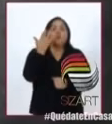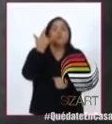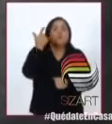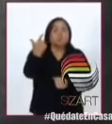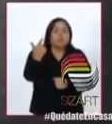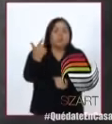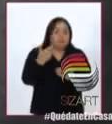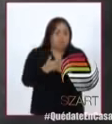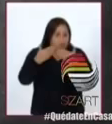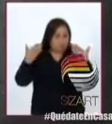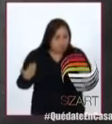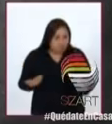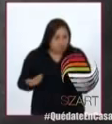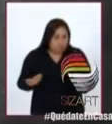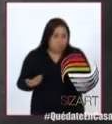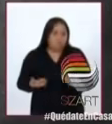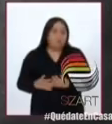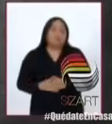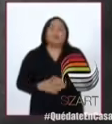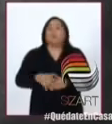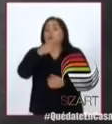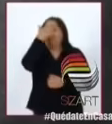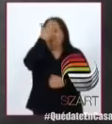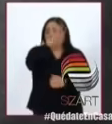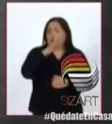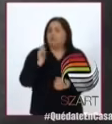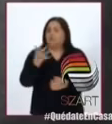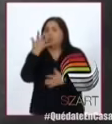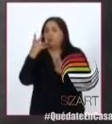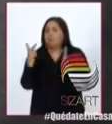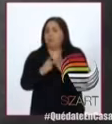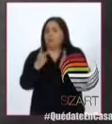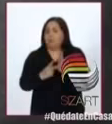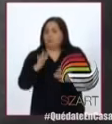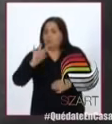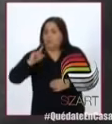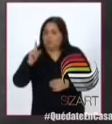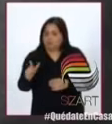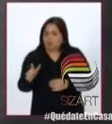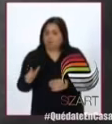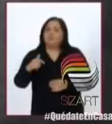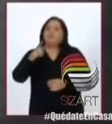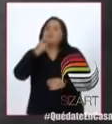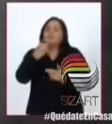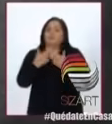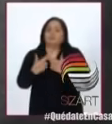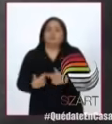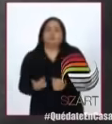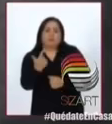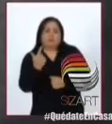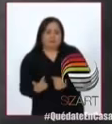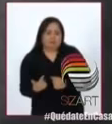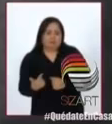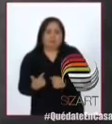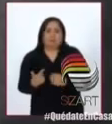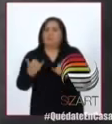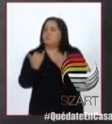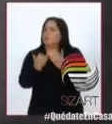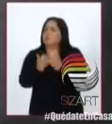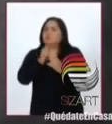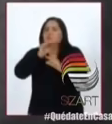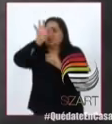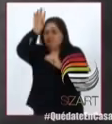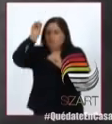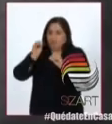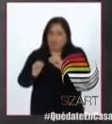57. 10 cabe 5 veces en 57 y quedan 7. Como el siguiente número por